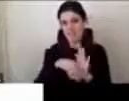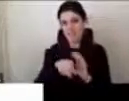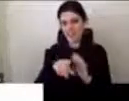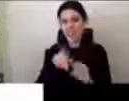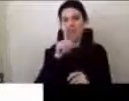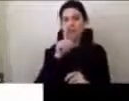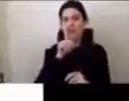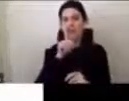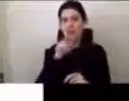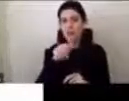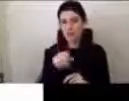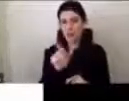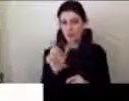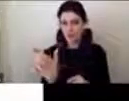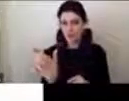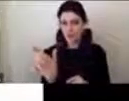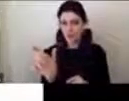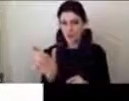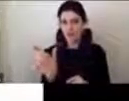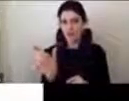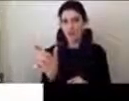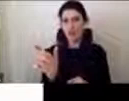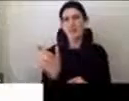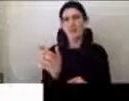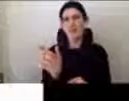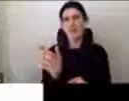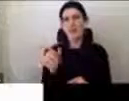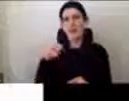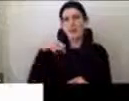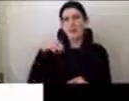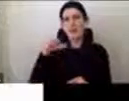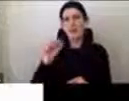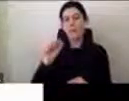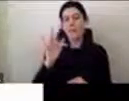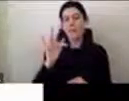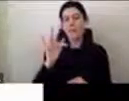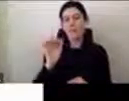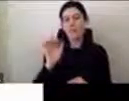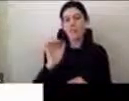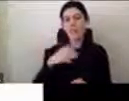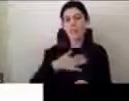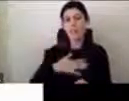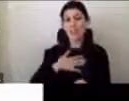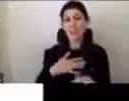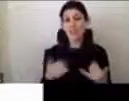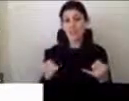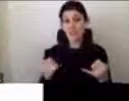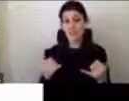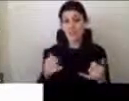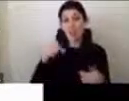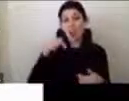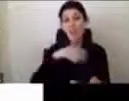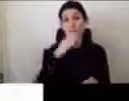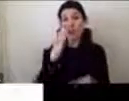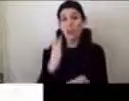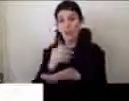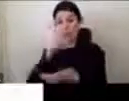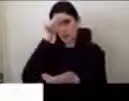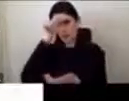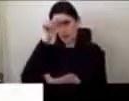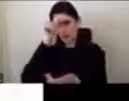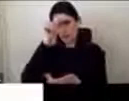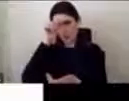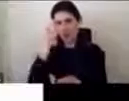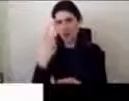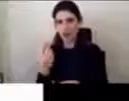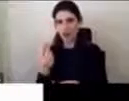Mafe Quiero Jugar, en su página web, que se va a mantener vigente desde hoy y hasta el domingo 12 de julio, por si alguno